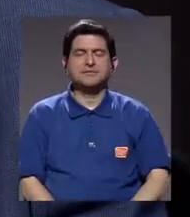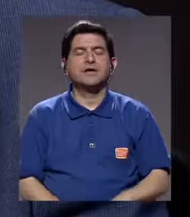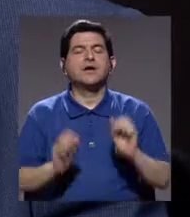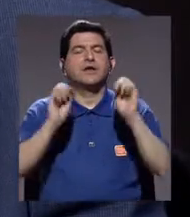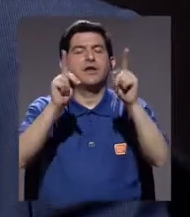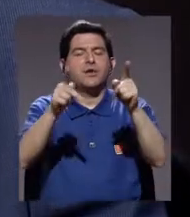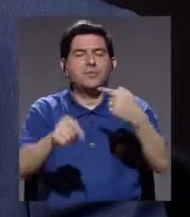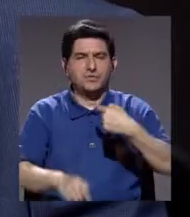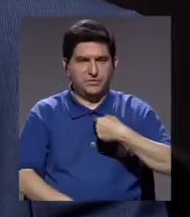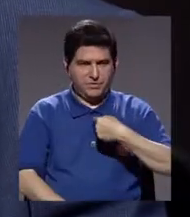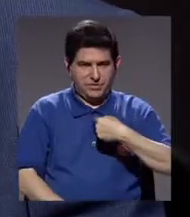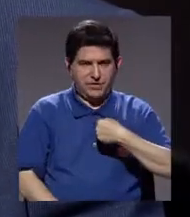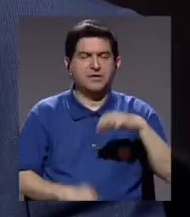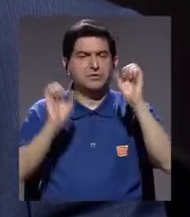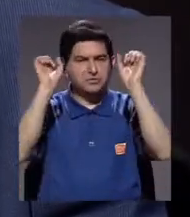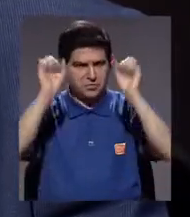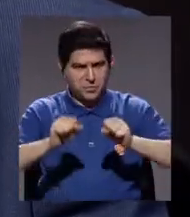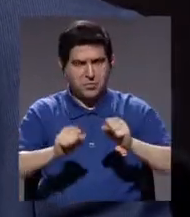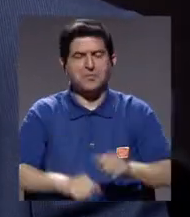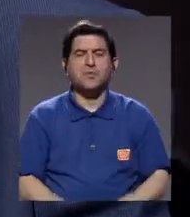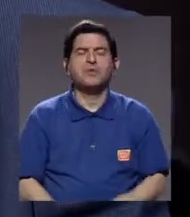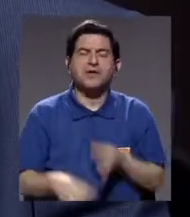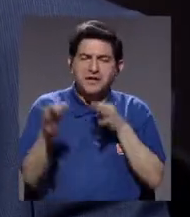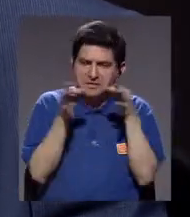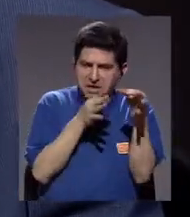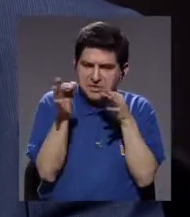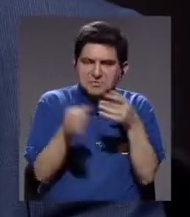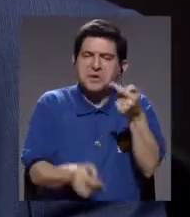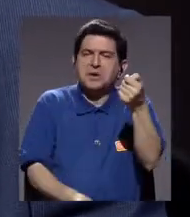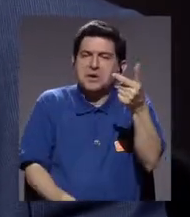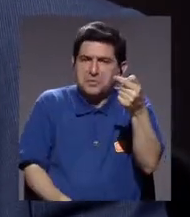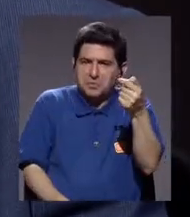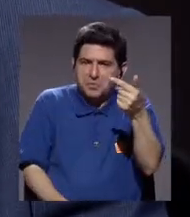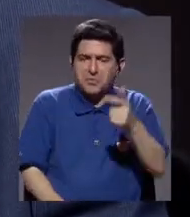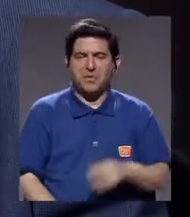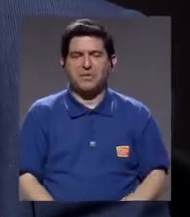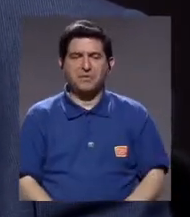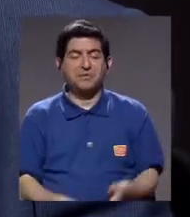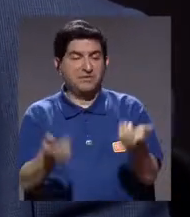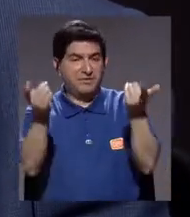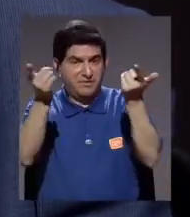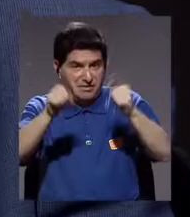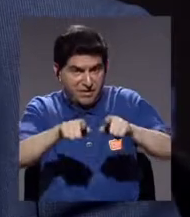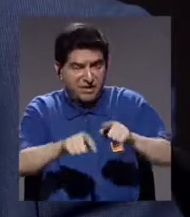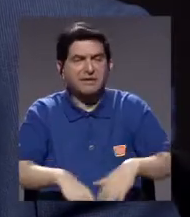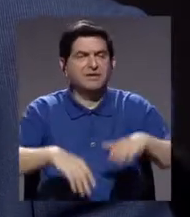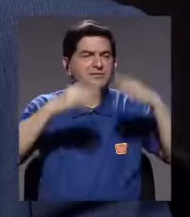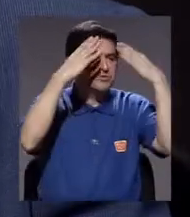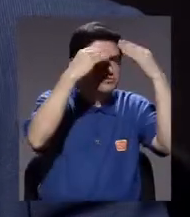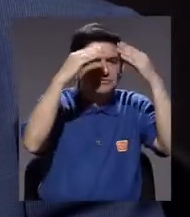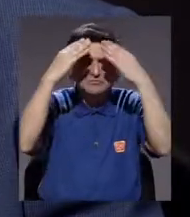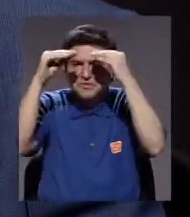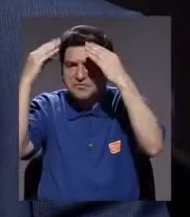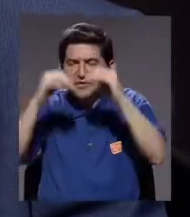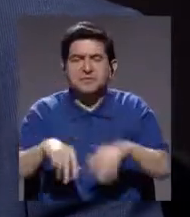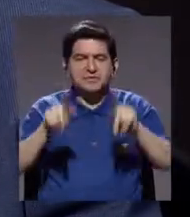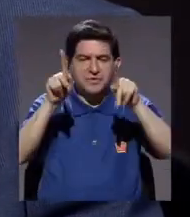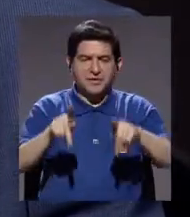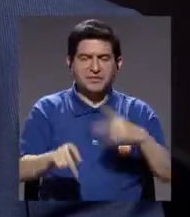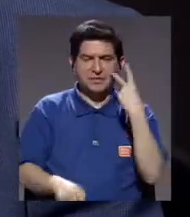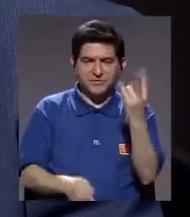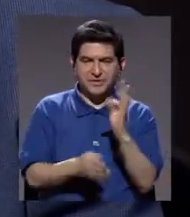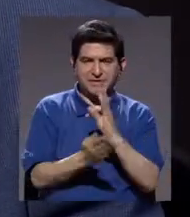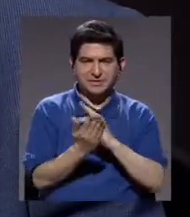darme permitirme explicar un poquito, de informar a los